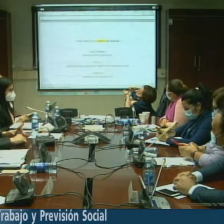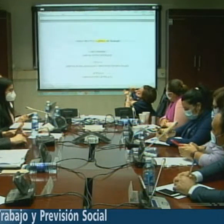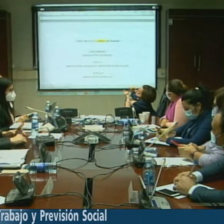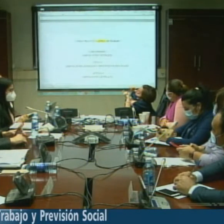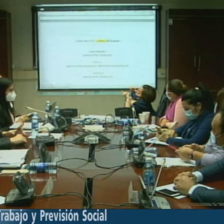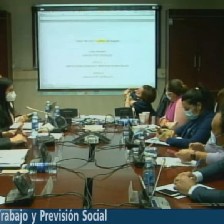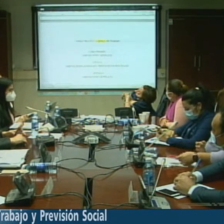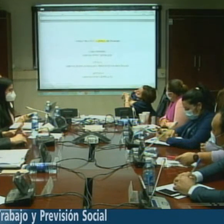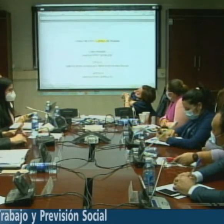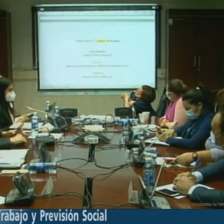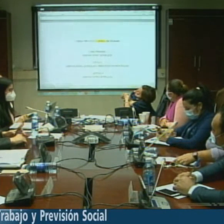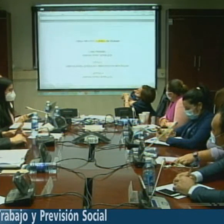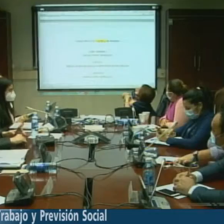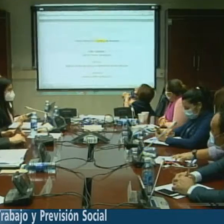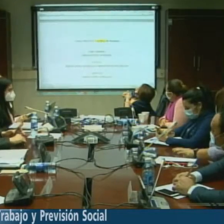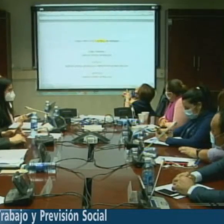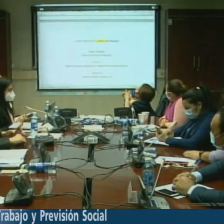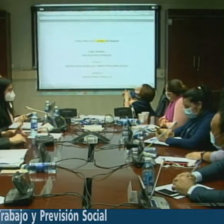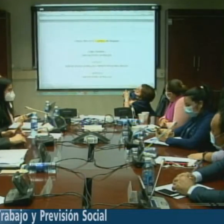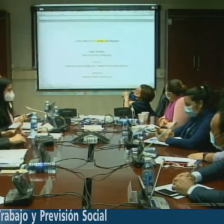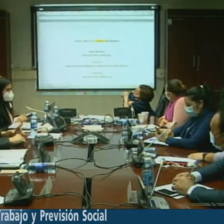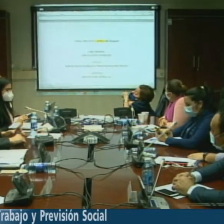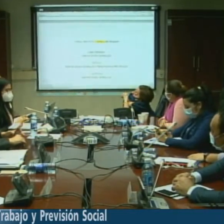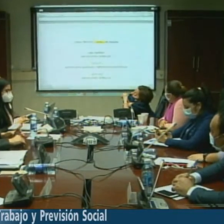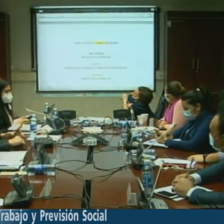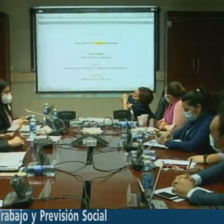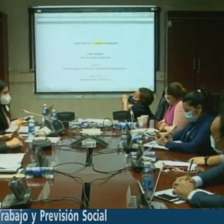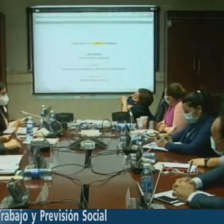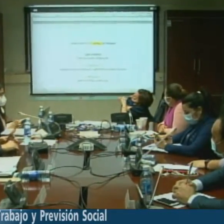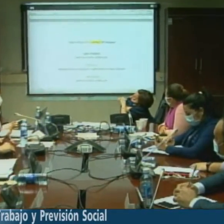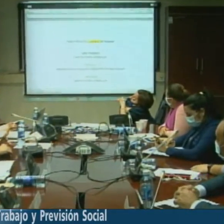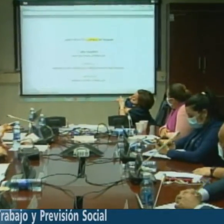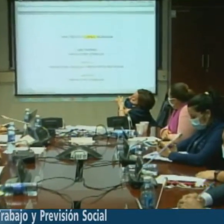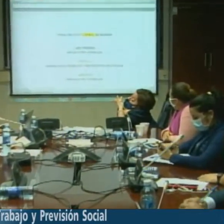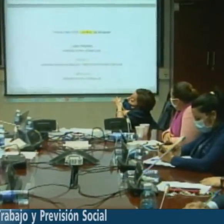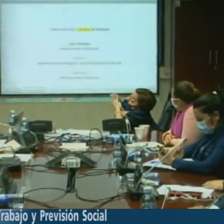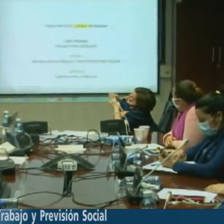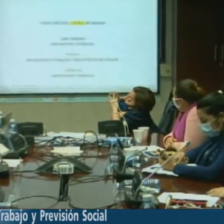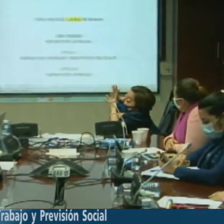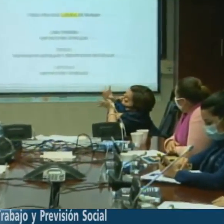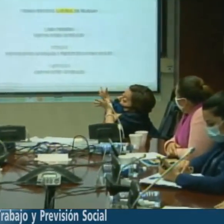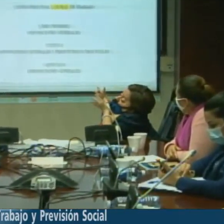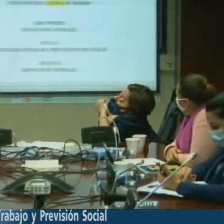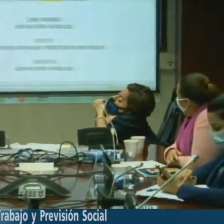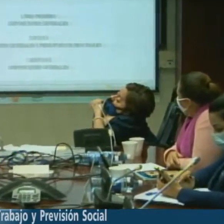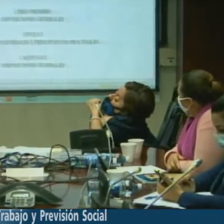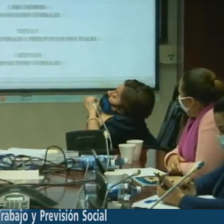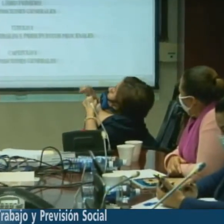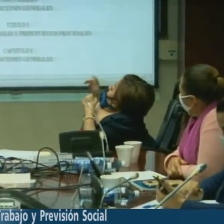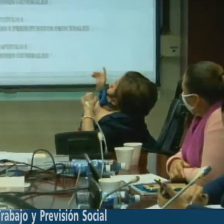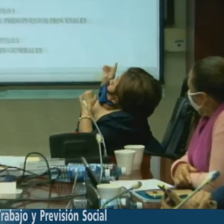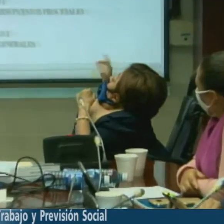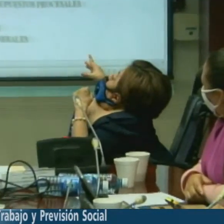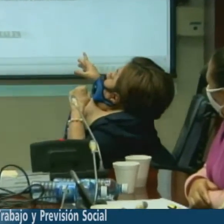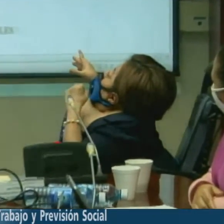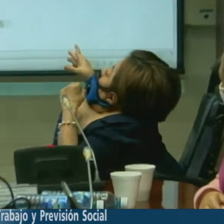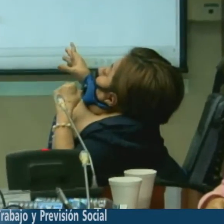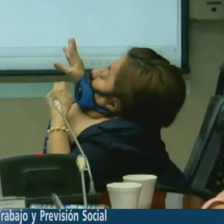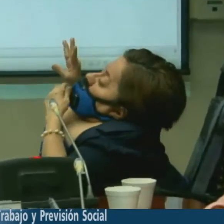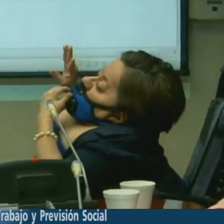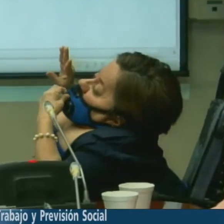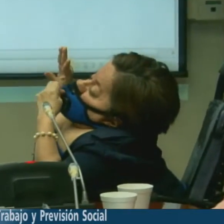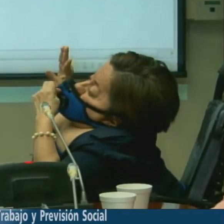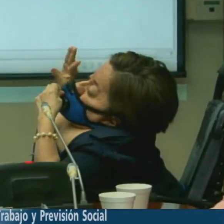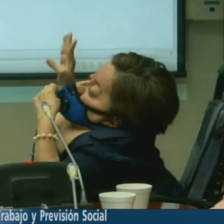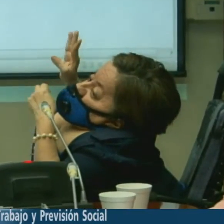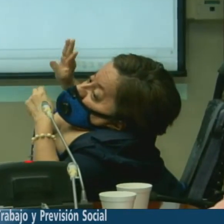municipalidades, ya sea instituciones públicas o privadas, porque es trabajo. Que conste,